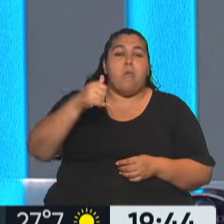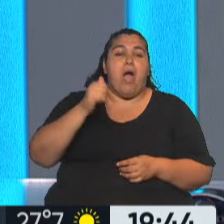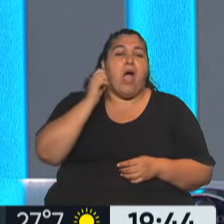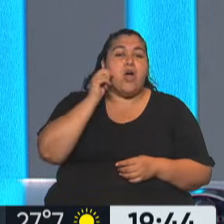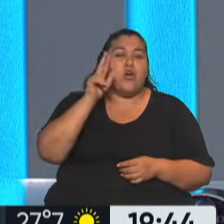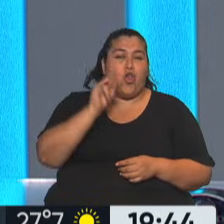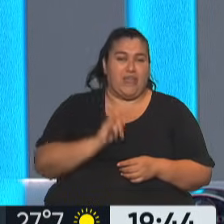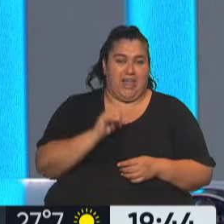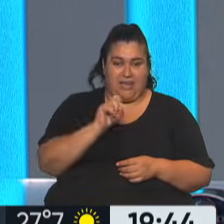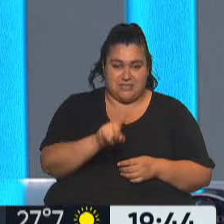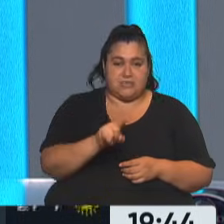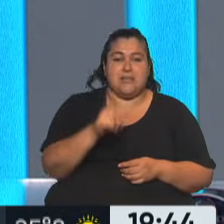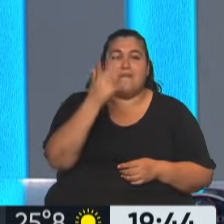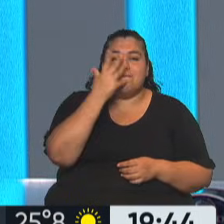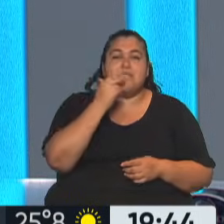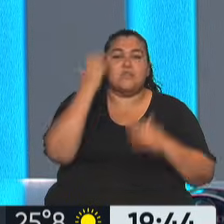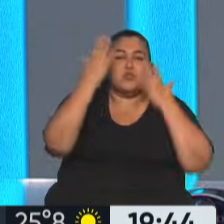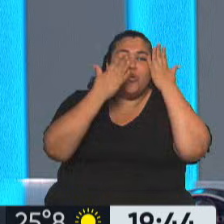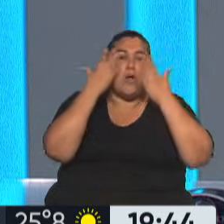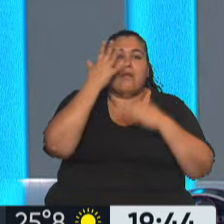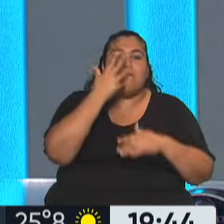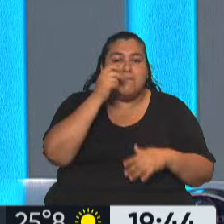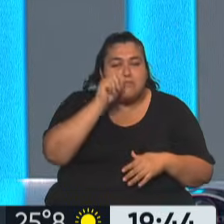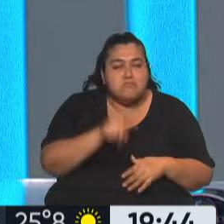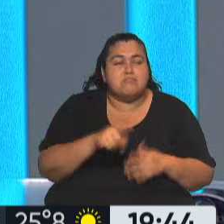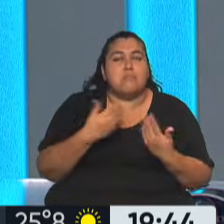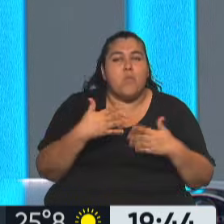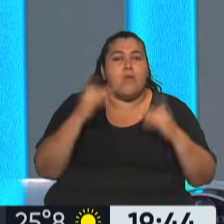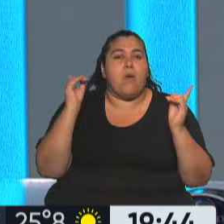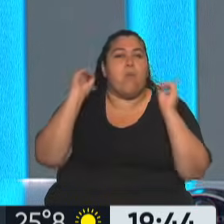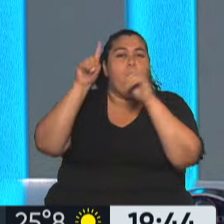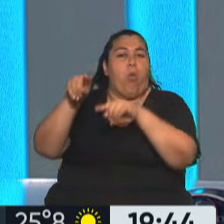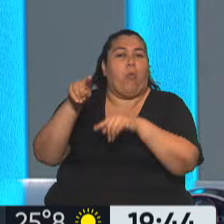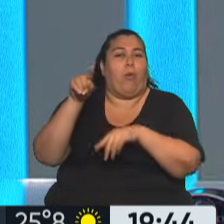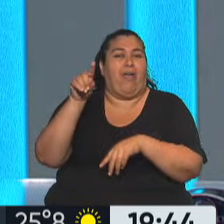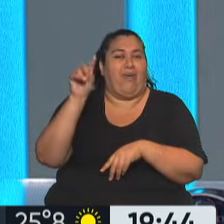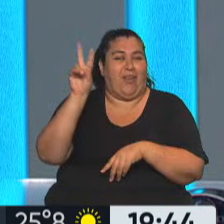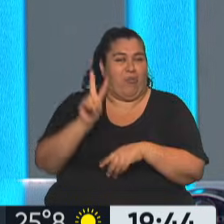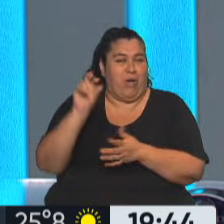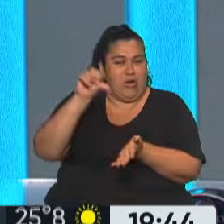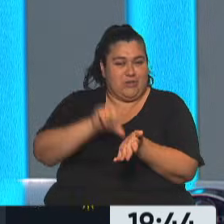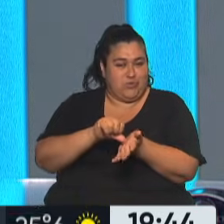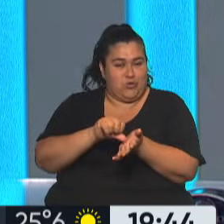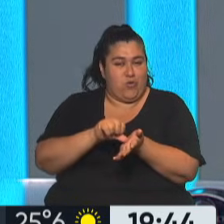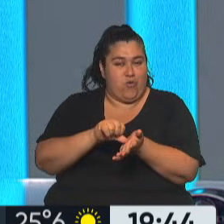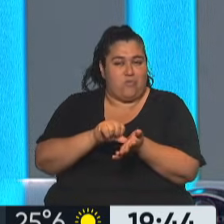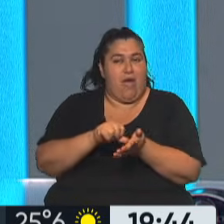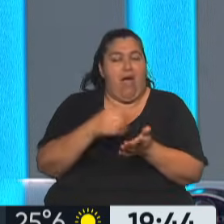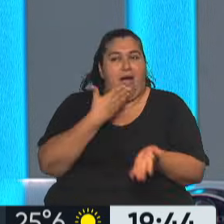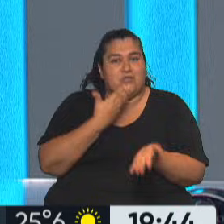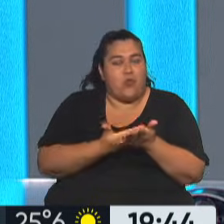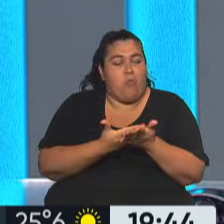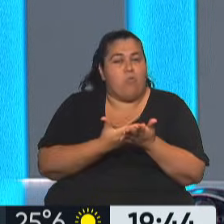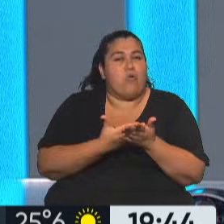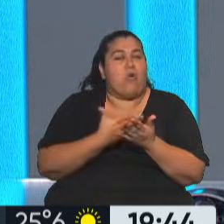dijo que le gustaría y que sueña de alguna manera también con volver a cantar en su tierra. Asombro, alivio y justicia, esas